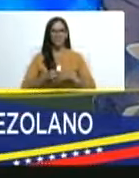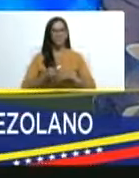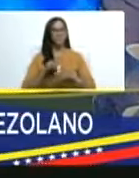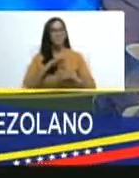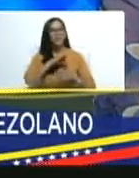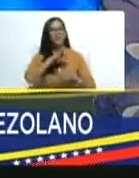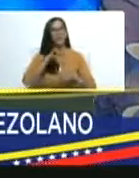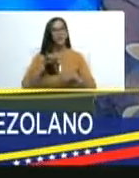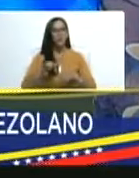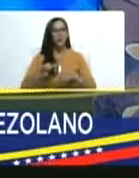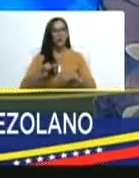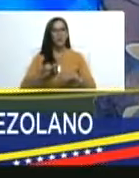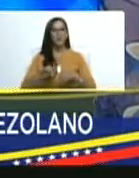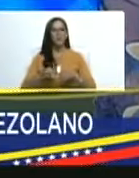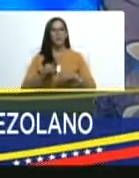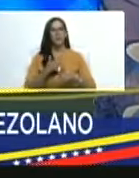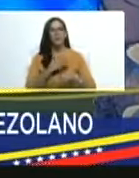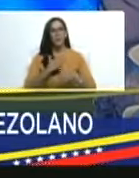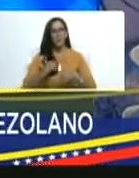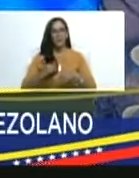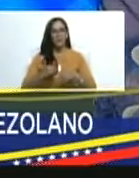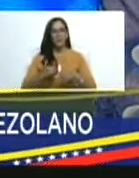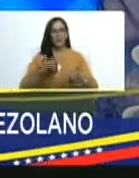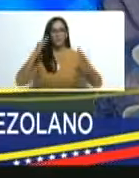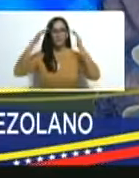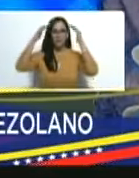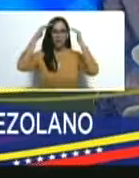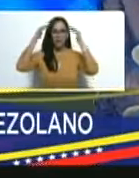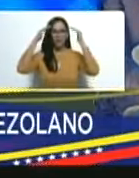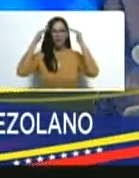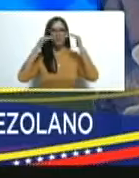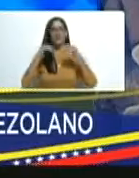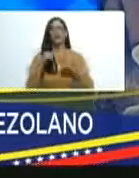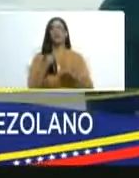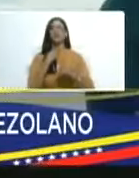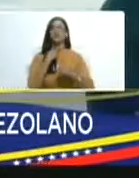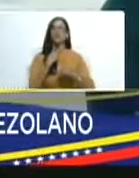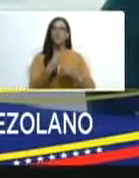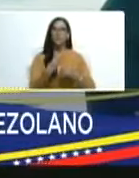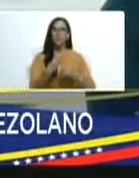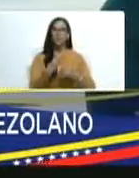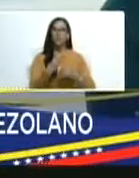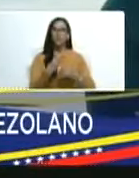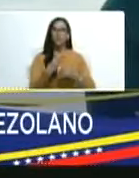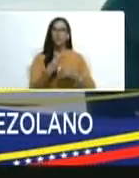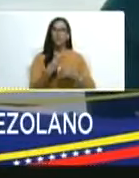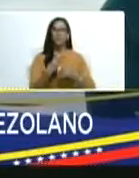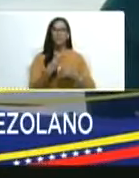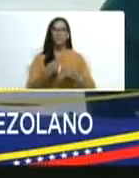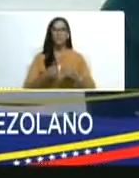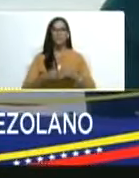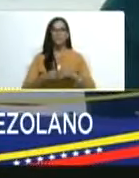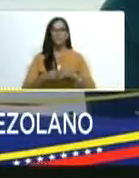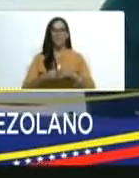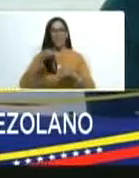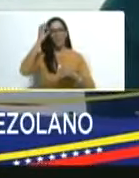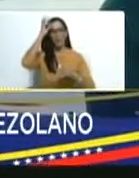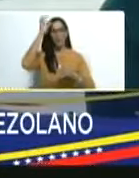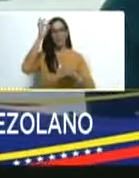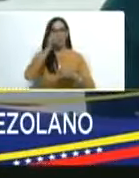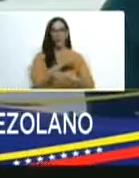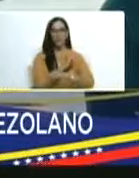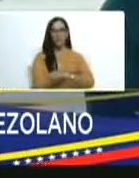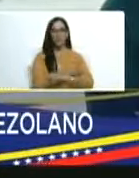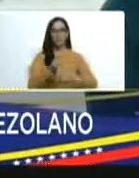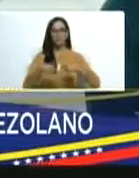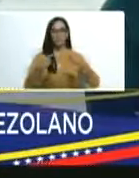Igualmente, quiero saludar a los voceros y voceras del Consejo del Poder